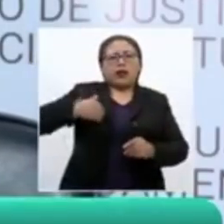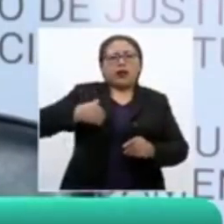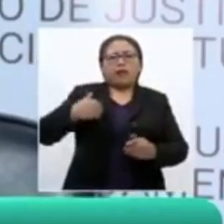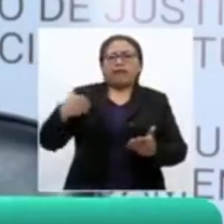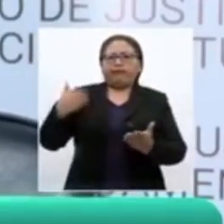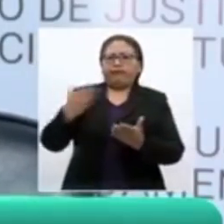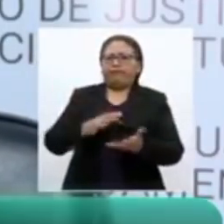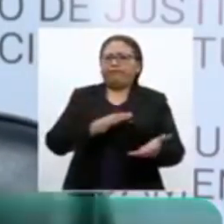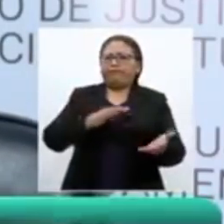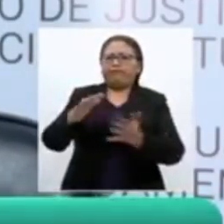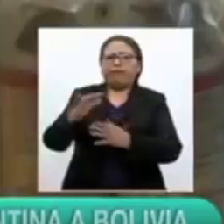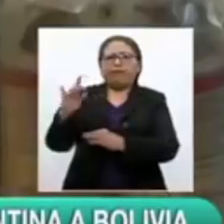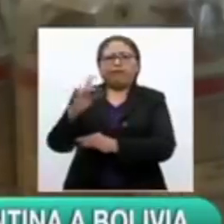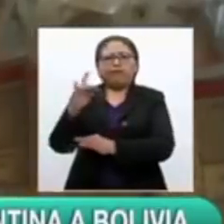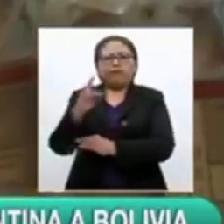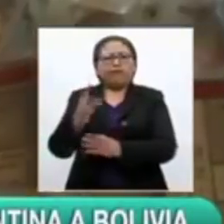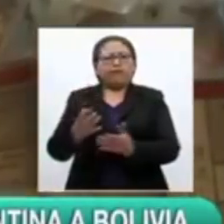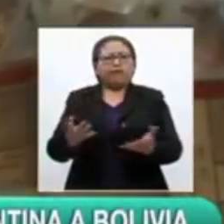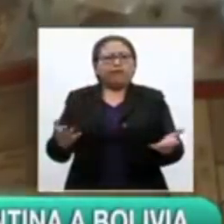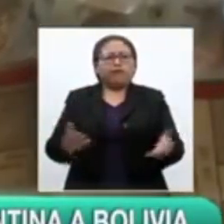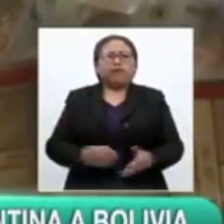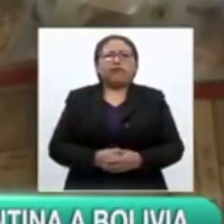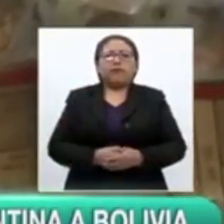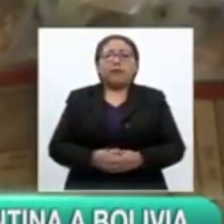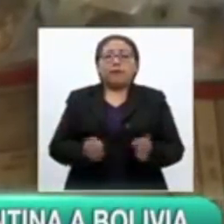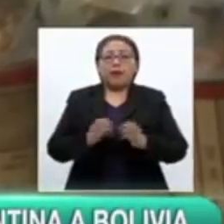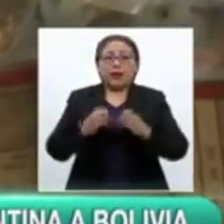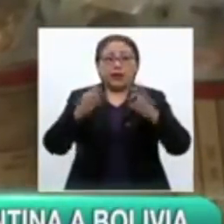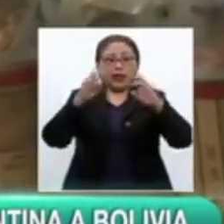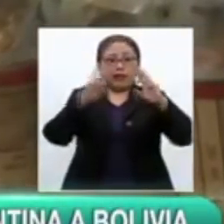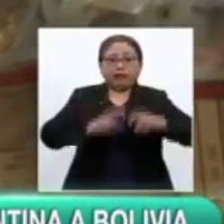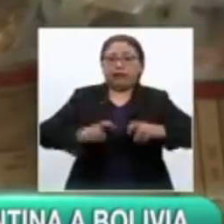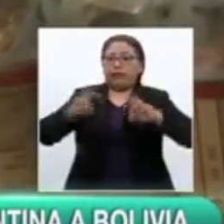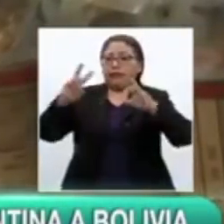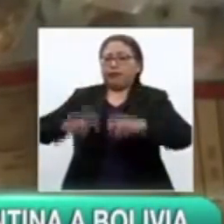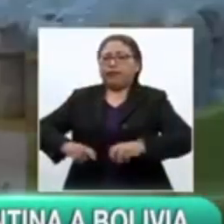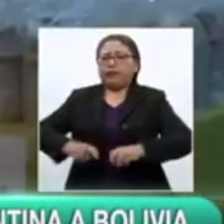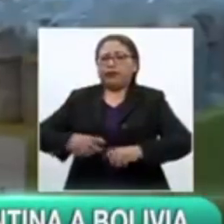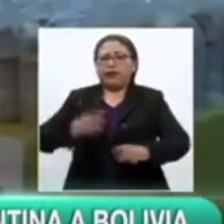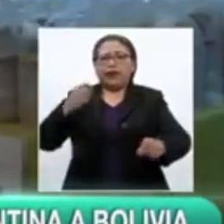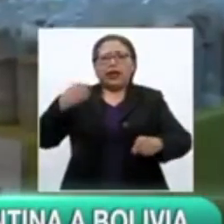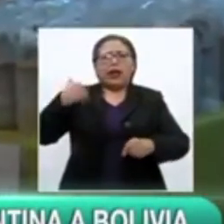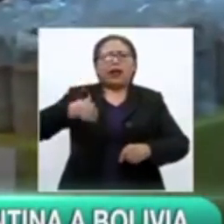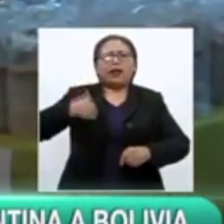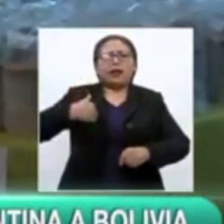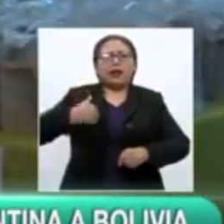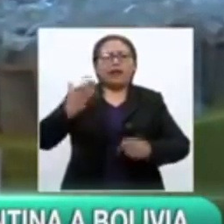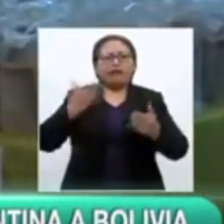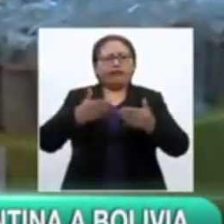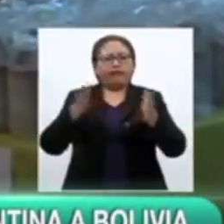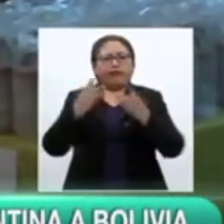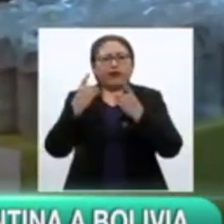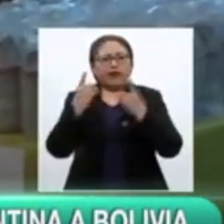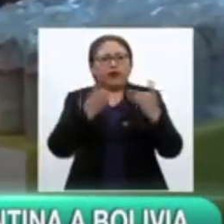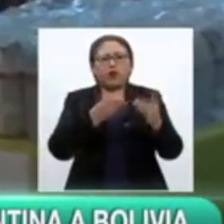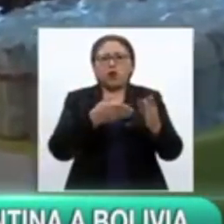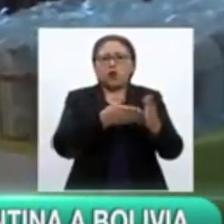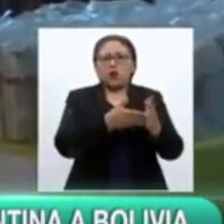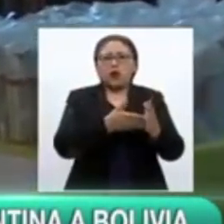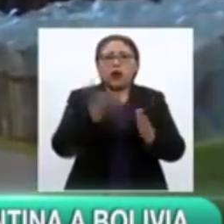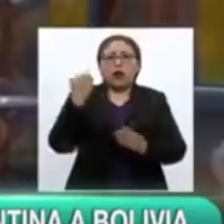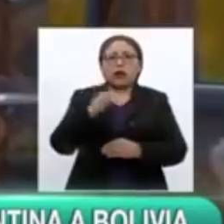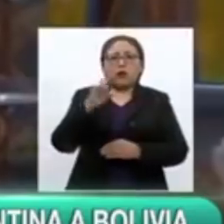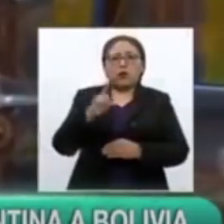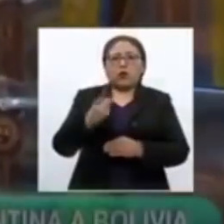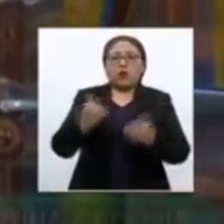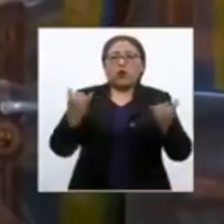relación al gobierno de Ecuador. La investigación por el ingreso de pertrechos desde Argentina fue aperturada el pasado lunes y esta jornada se